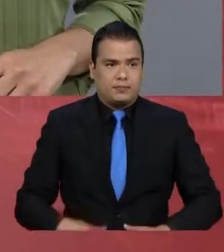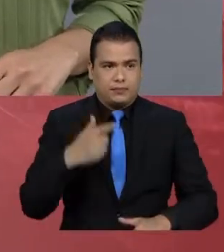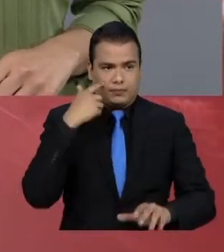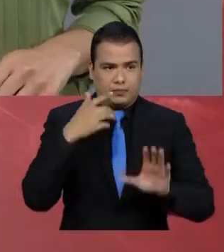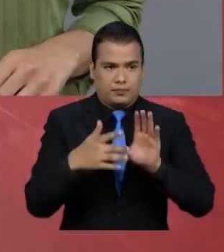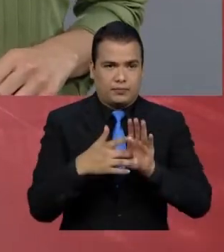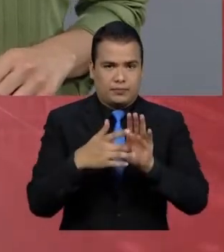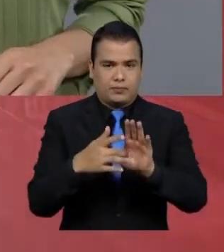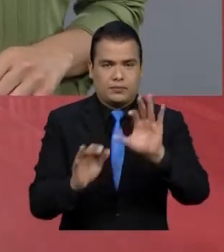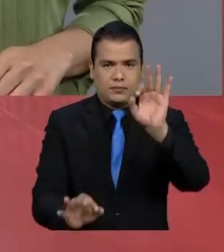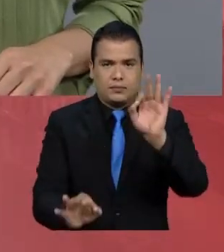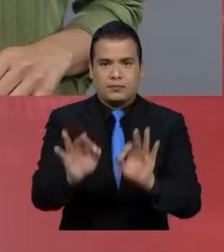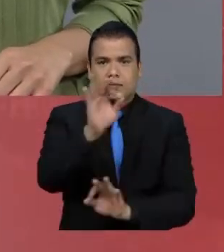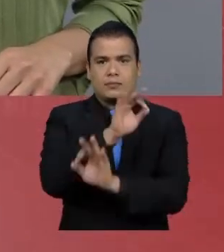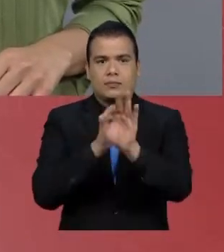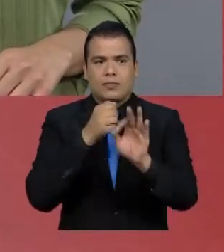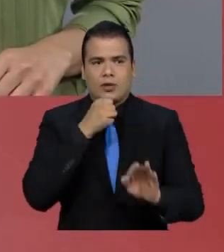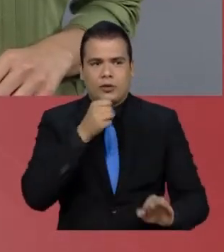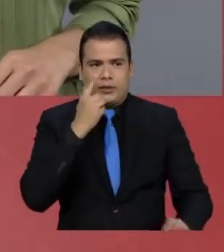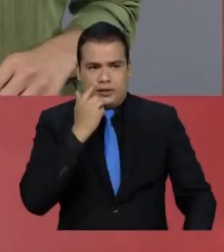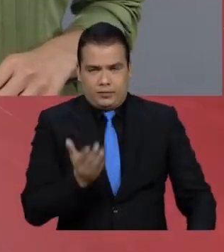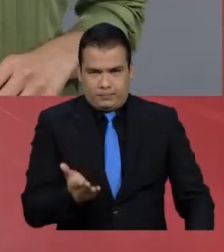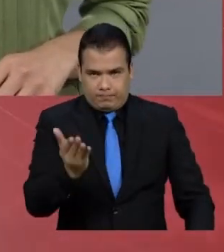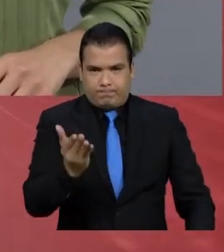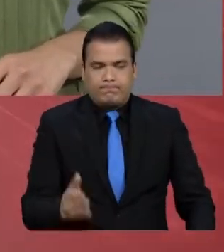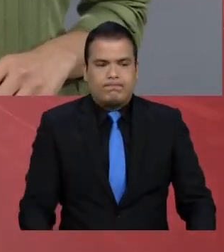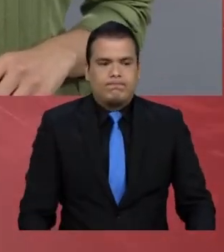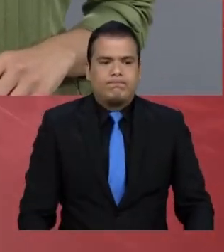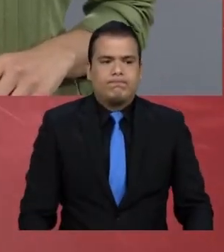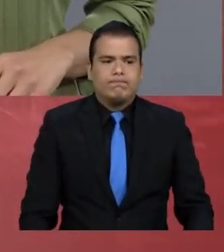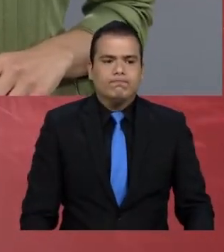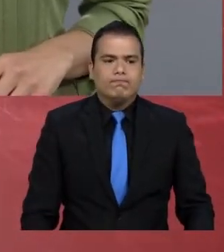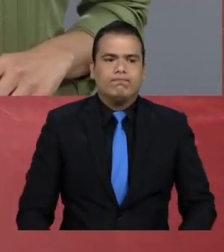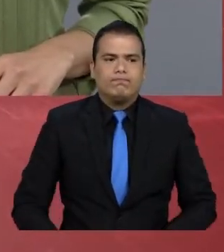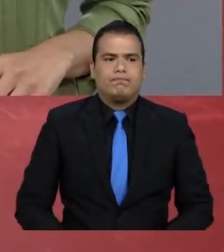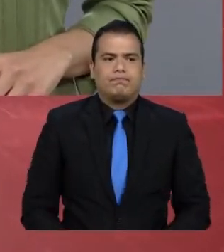Zambrano, en Pasto, Winston Viracachapava, del Pacífico Noticias, más cerca de la región.